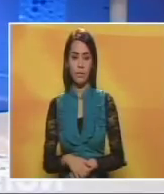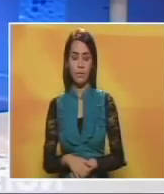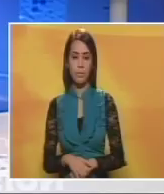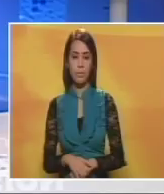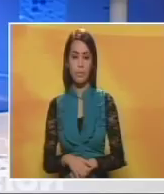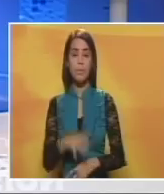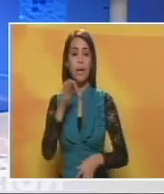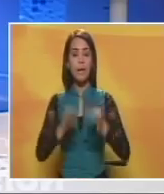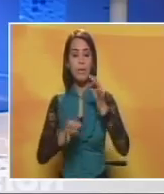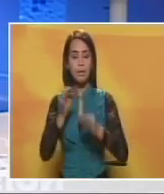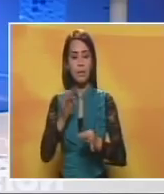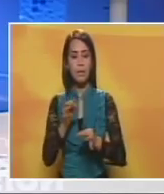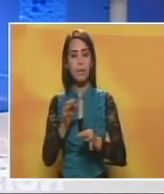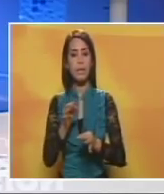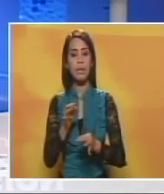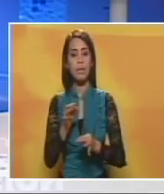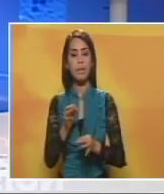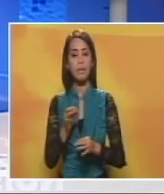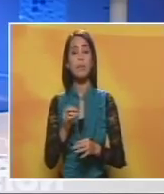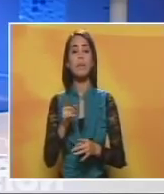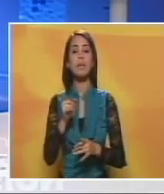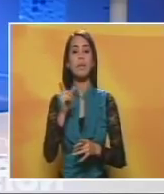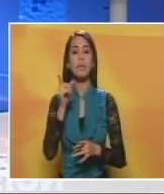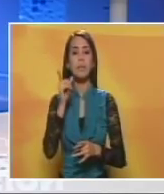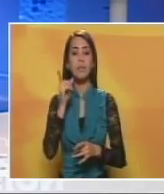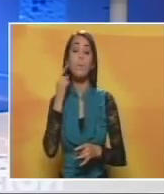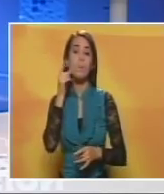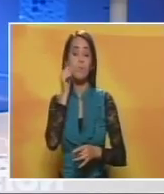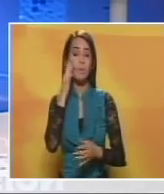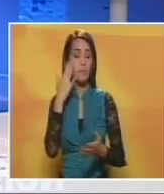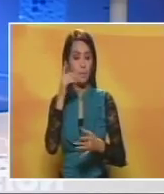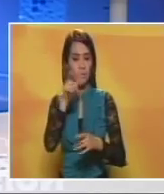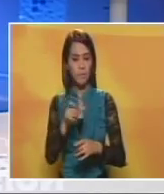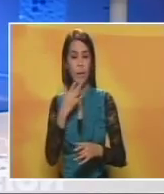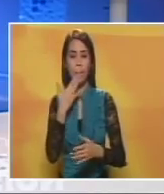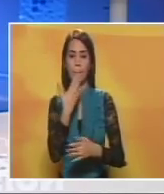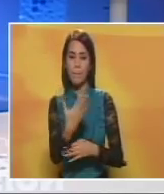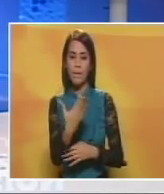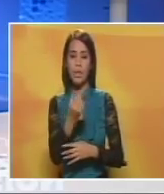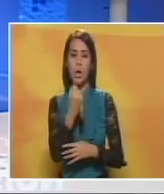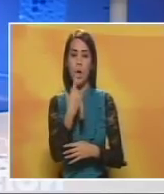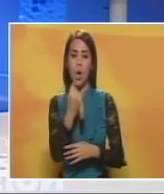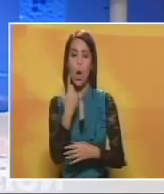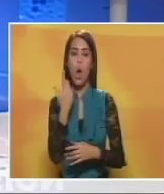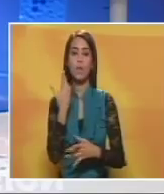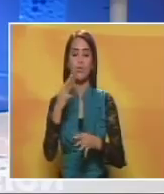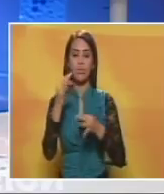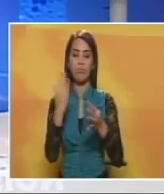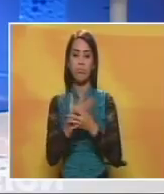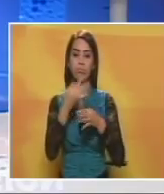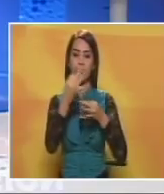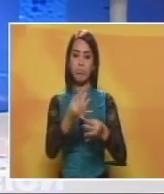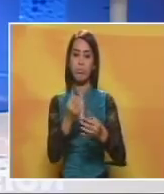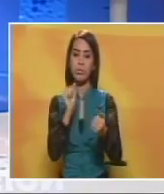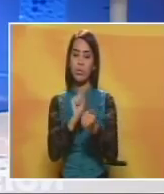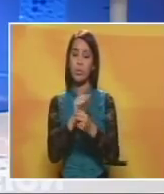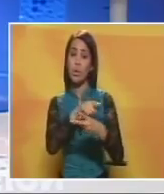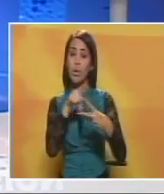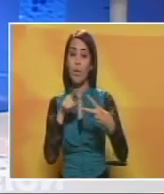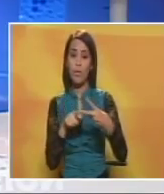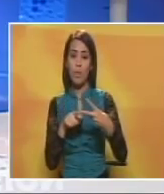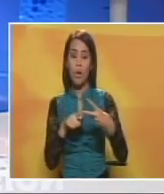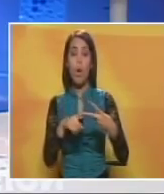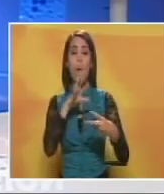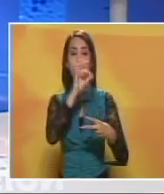La fiscal general de la República, el fiscal general de la República, Tari William Saab, anunció la solicitud de 11 órdenes de aprehensión contra altos directivos